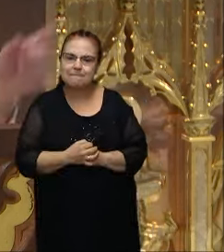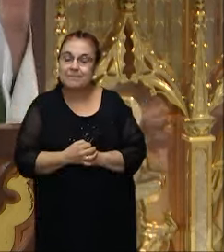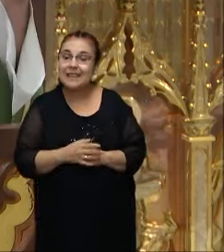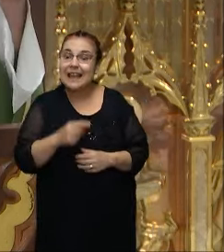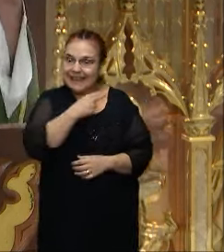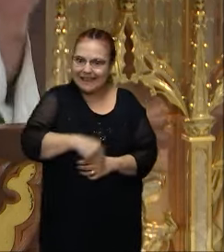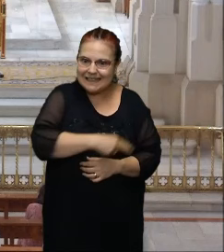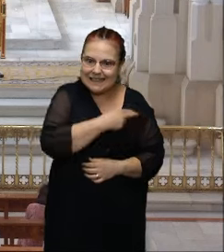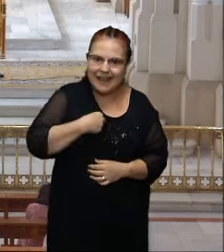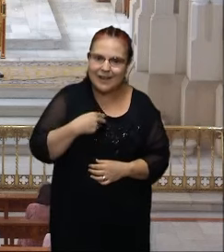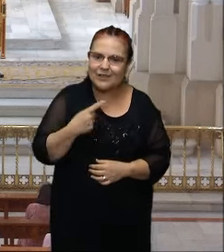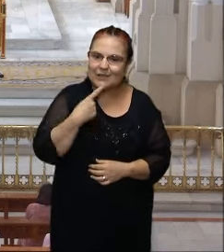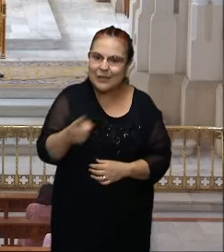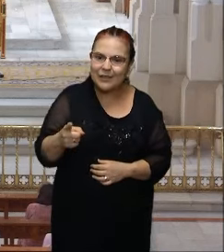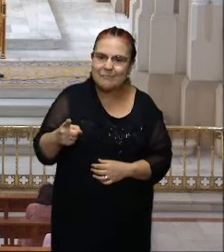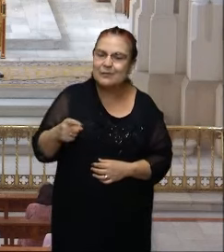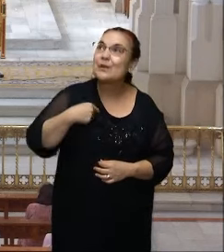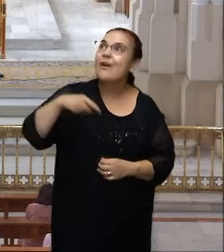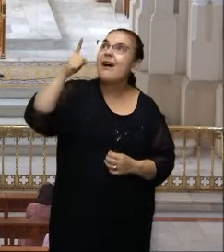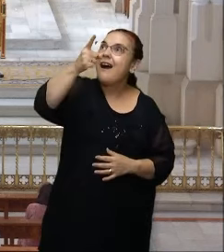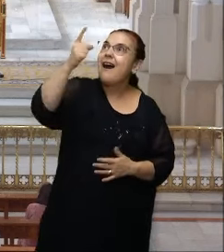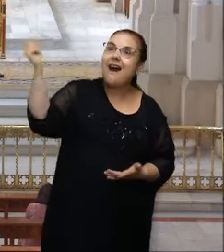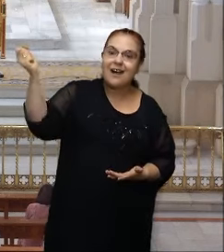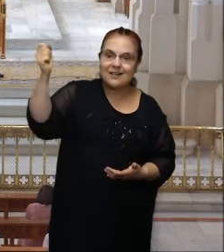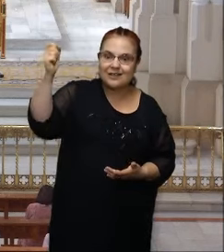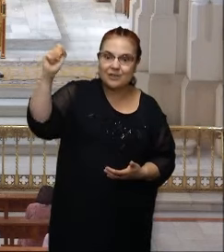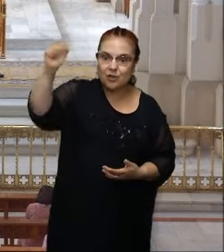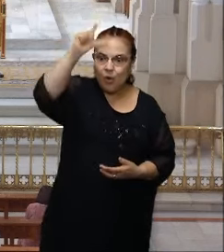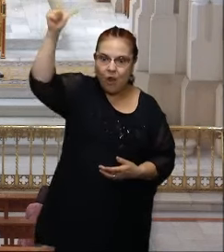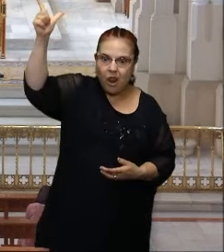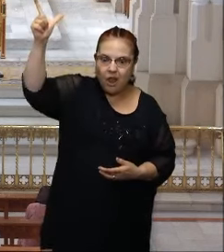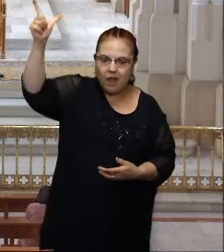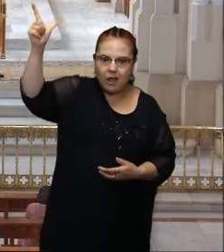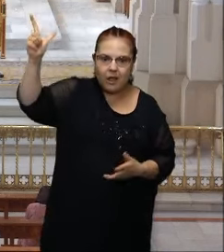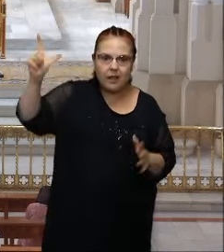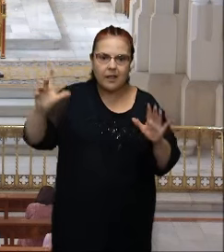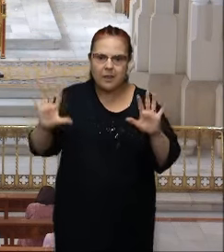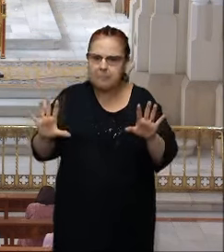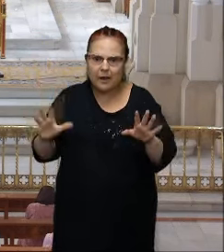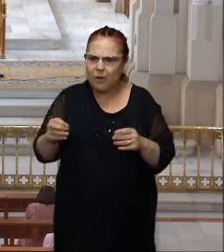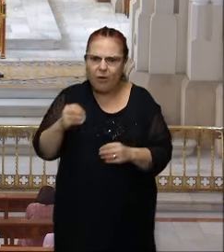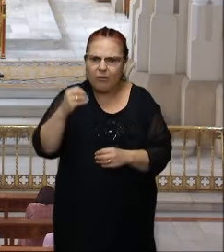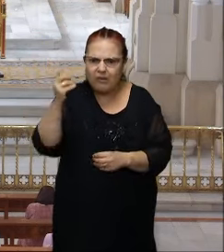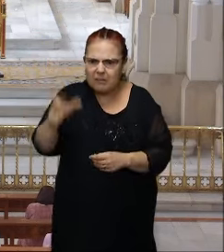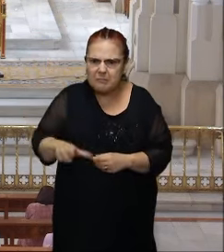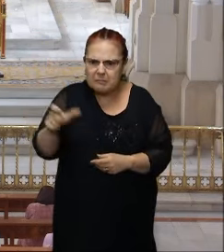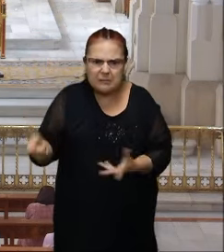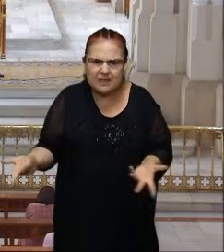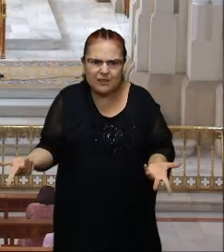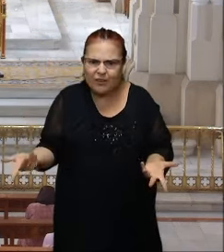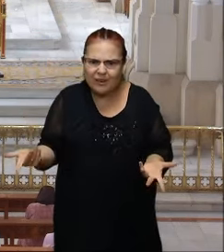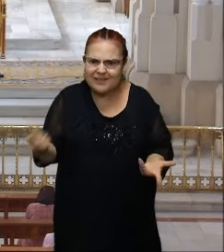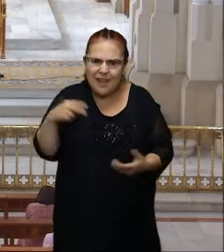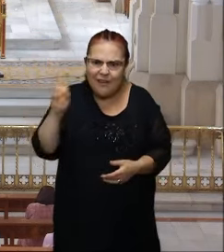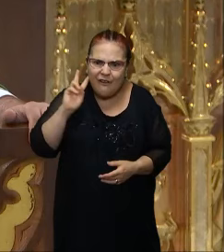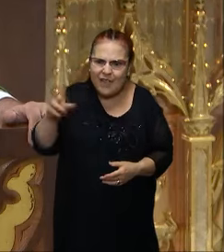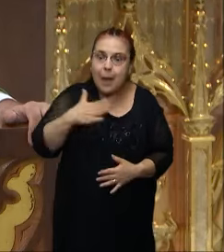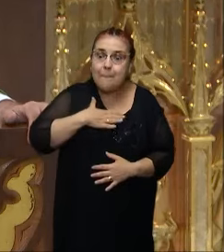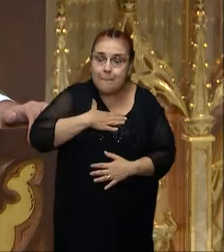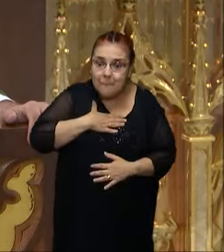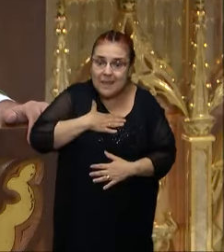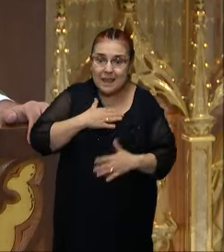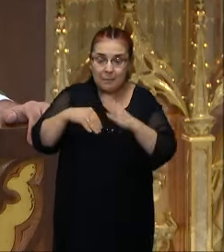que señalamos al sol, que es Dios. Señalamos al sol, pero la gente no tiene que, a veces lo que queremos es que vean cómo es mi mano la que